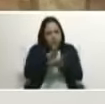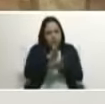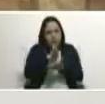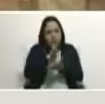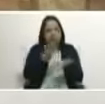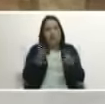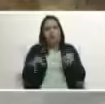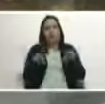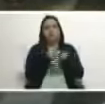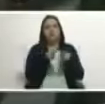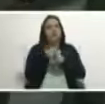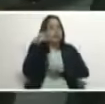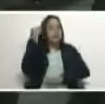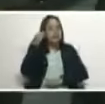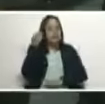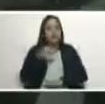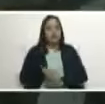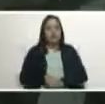parecía,